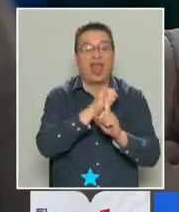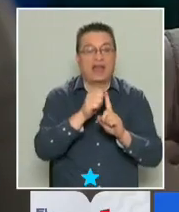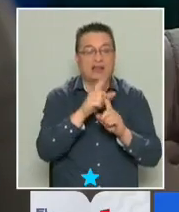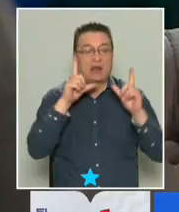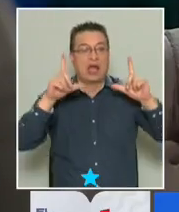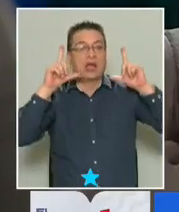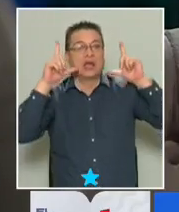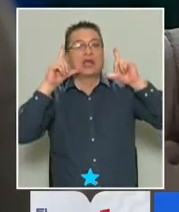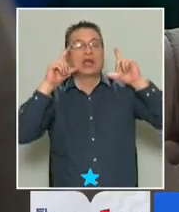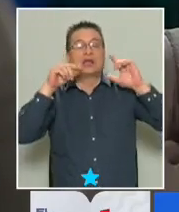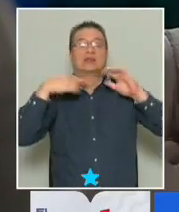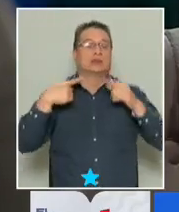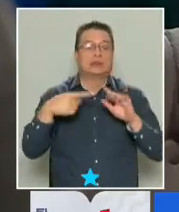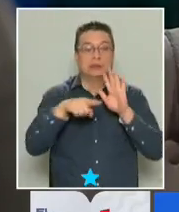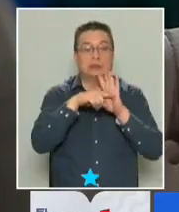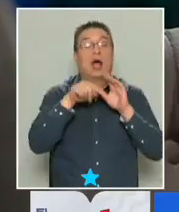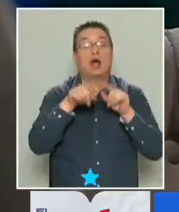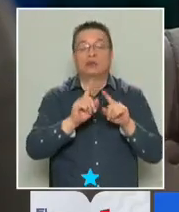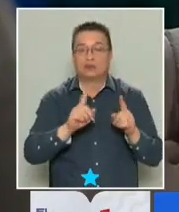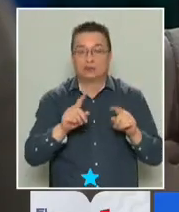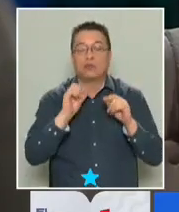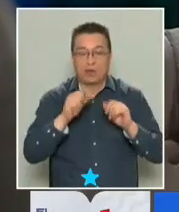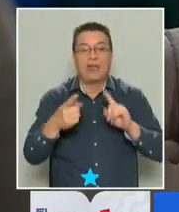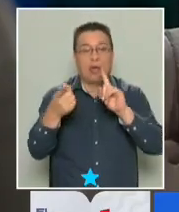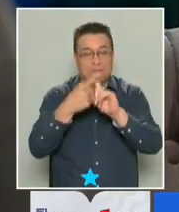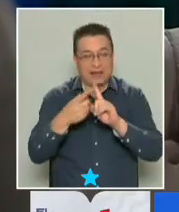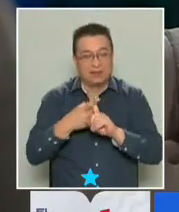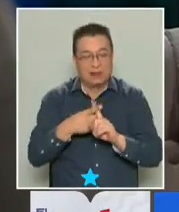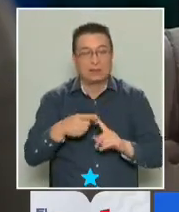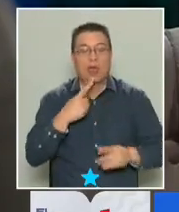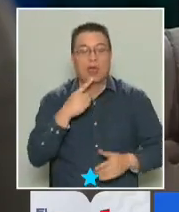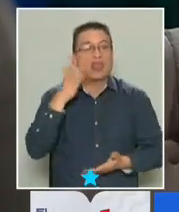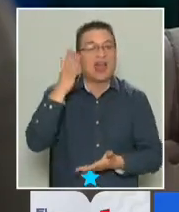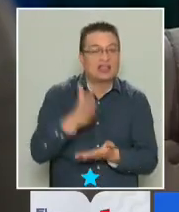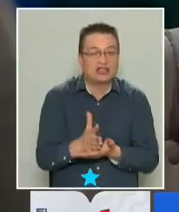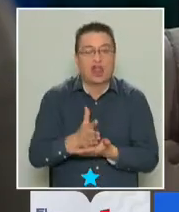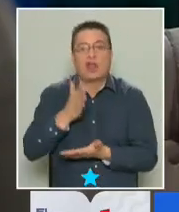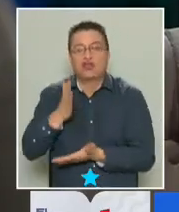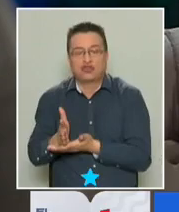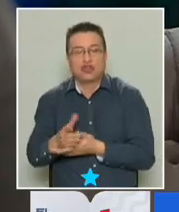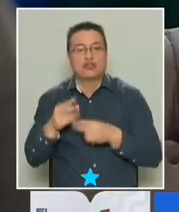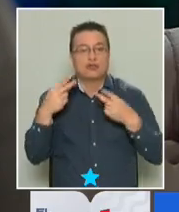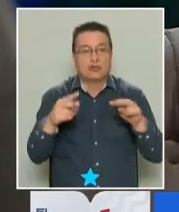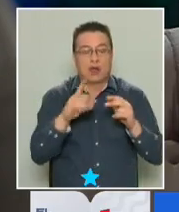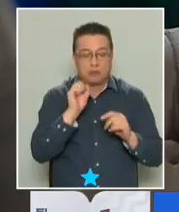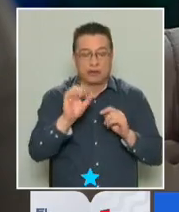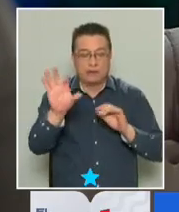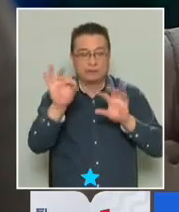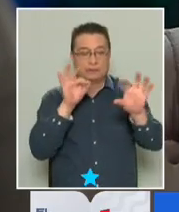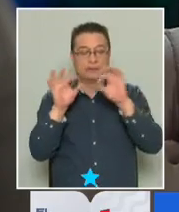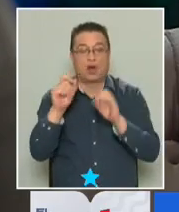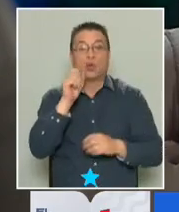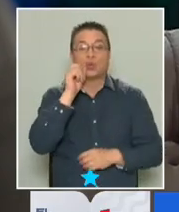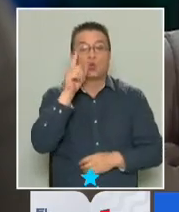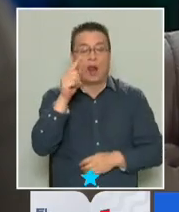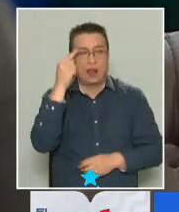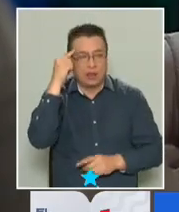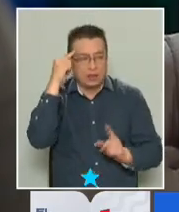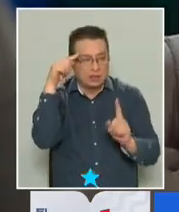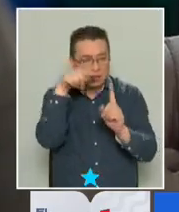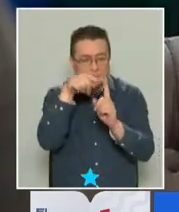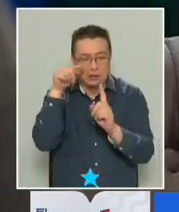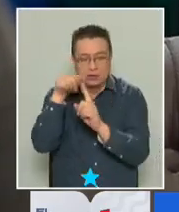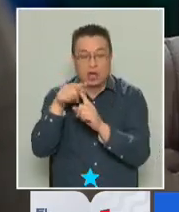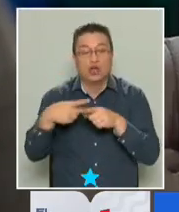voz a las mujeres y poder participar por ejemplo la toma de las decisiones y también para identificar cuáles son esos sesgos